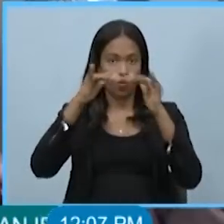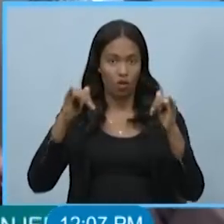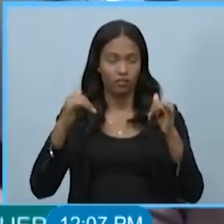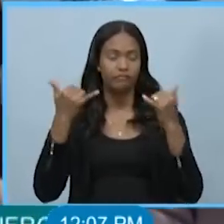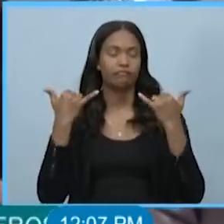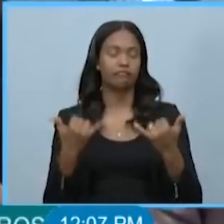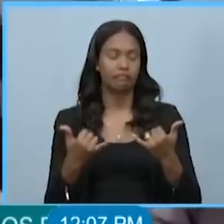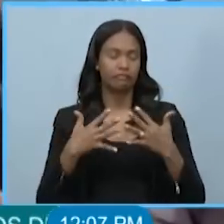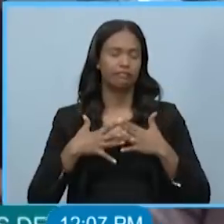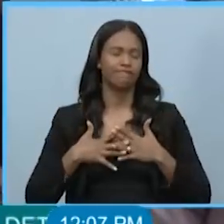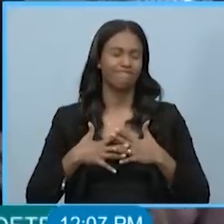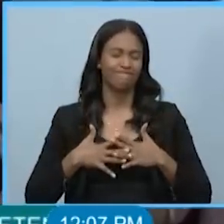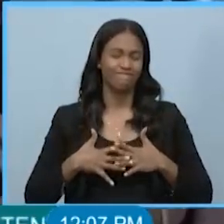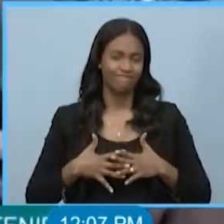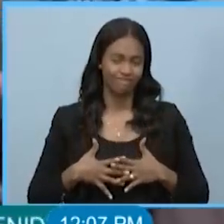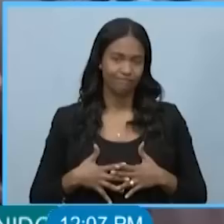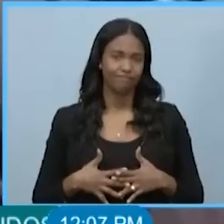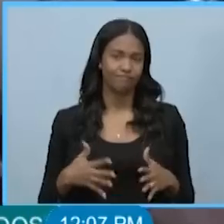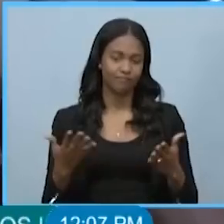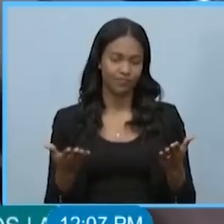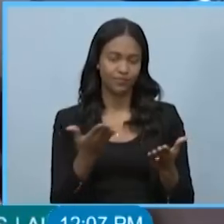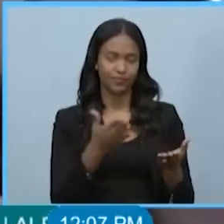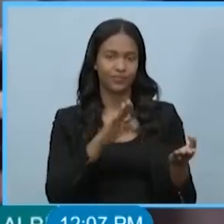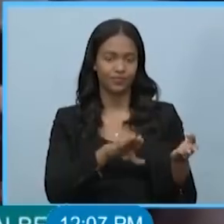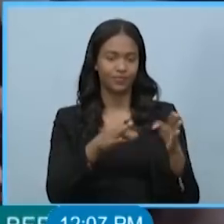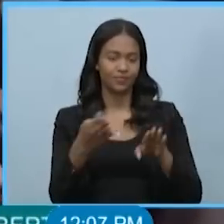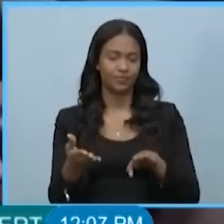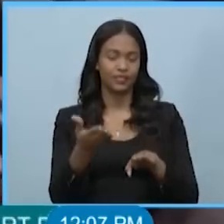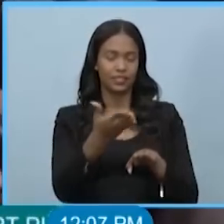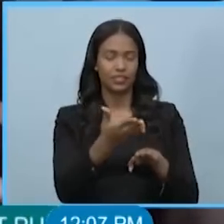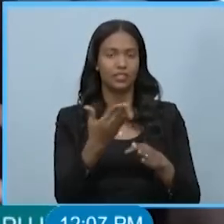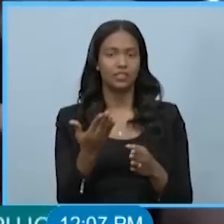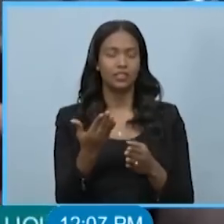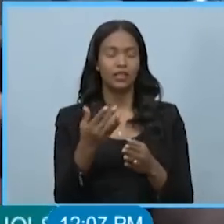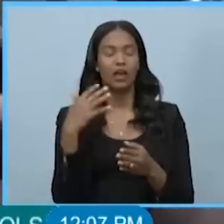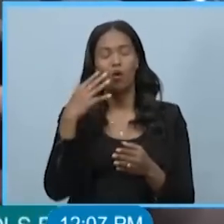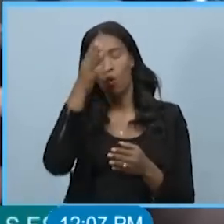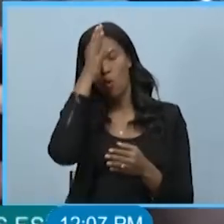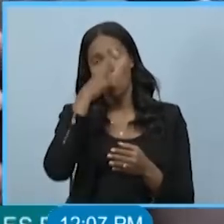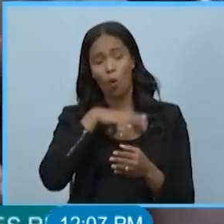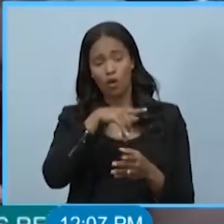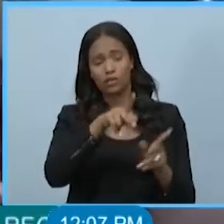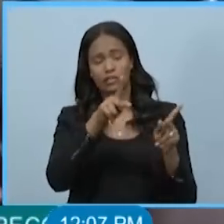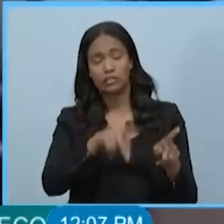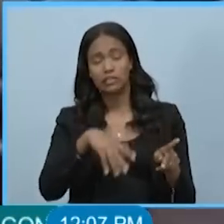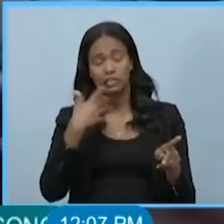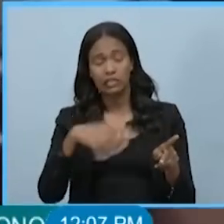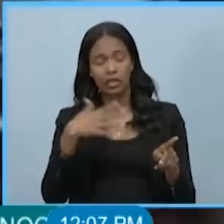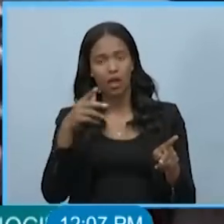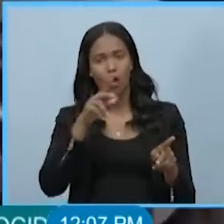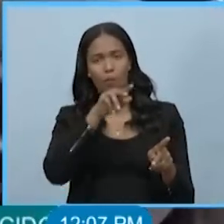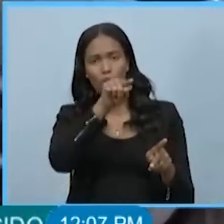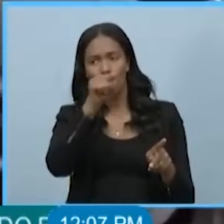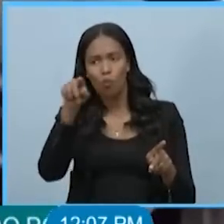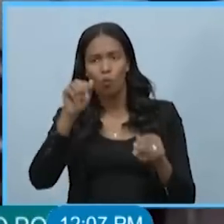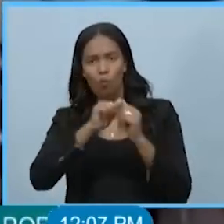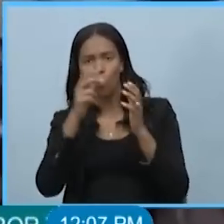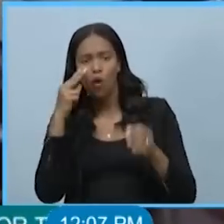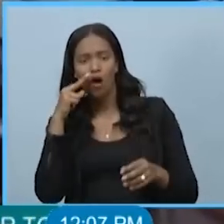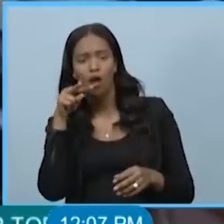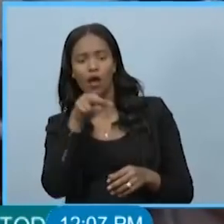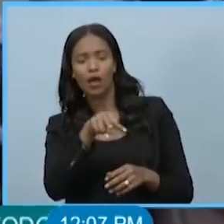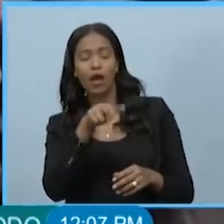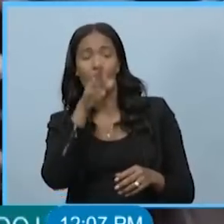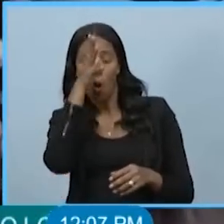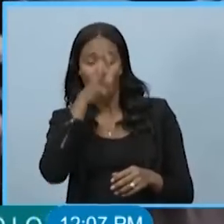hoy llora y despide por todo lo alto a quien fuese un hombre que, al entendido de muchos y de otros, pues se dio por